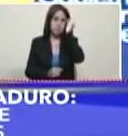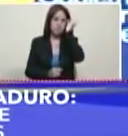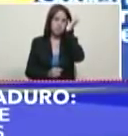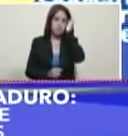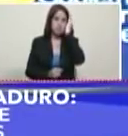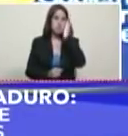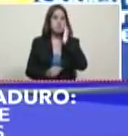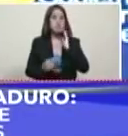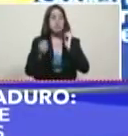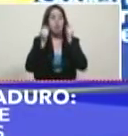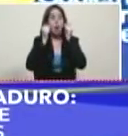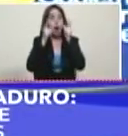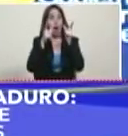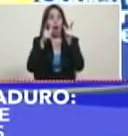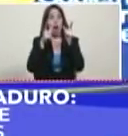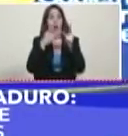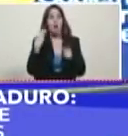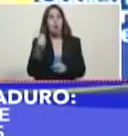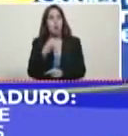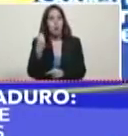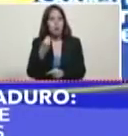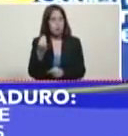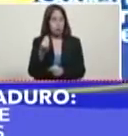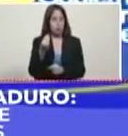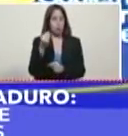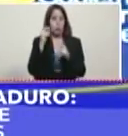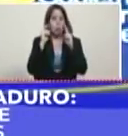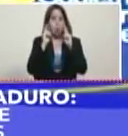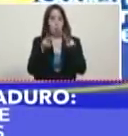Impresionante la juventud más joven de los liceos.